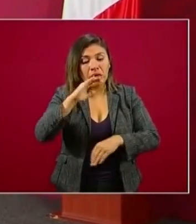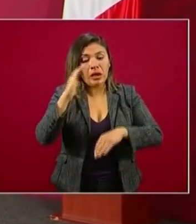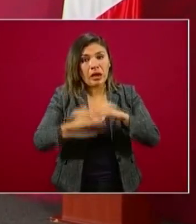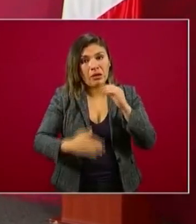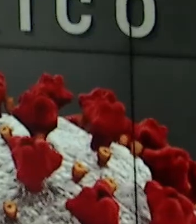etapa